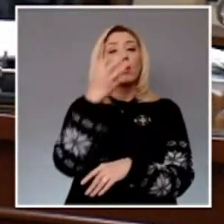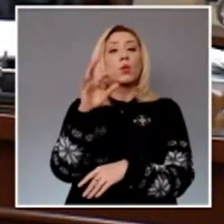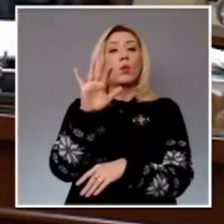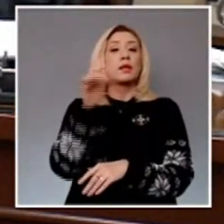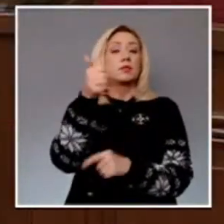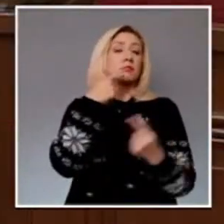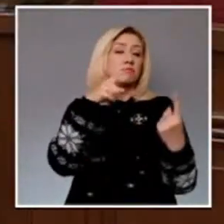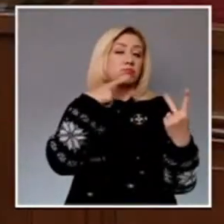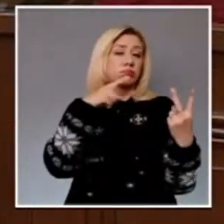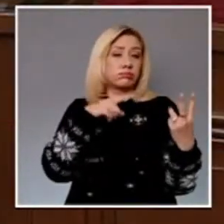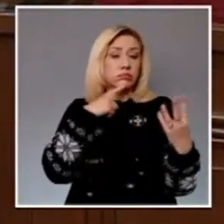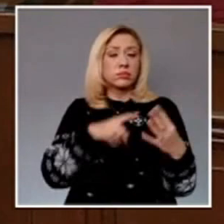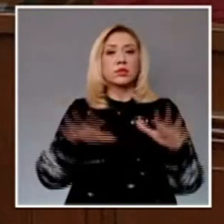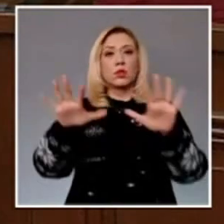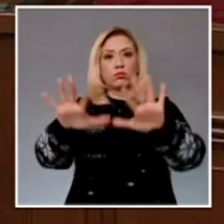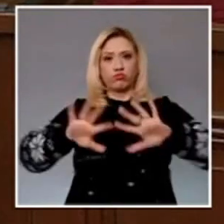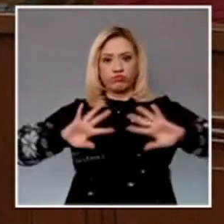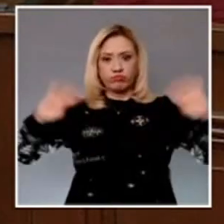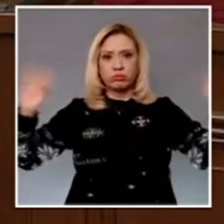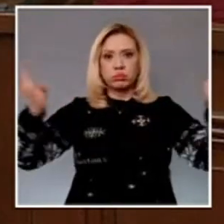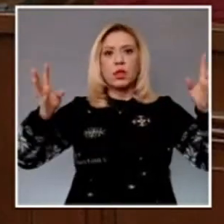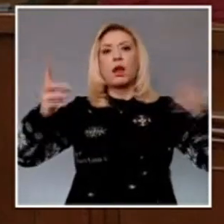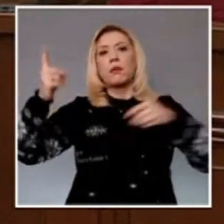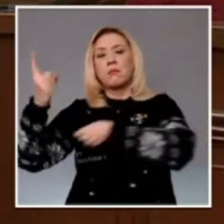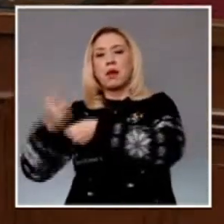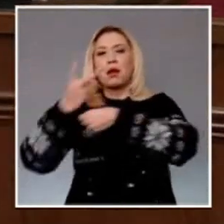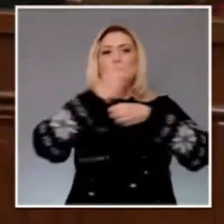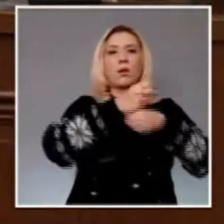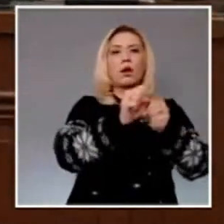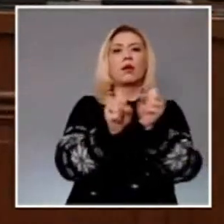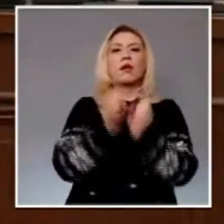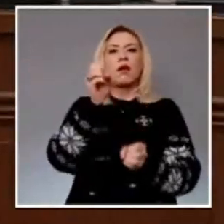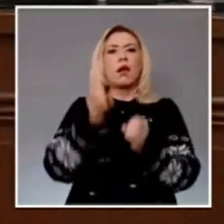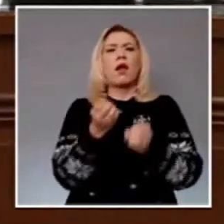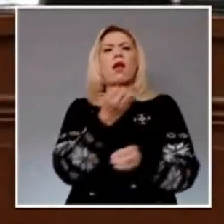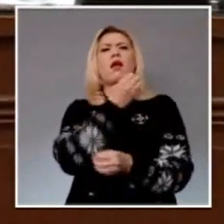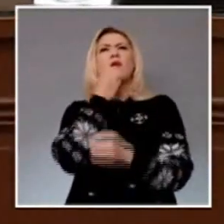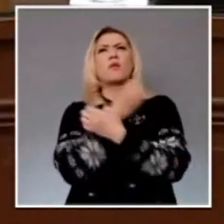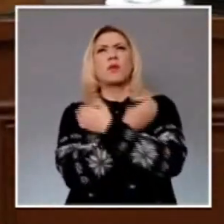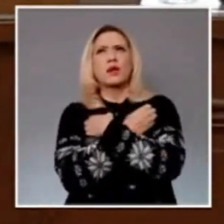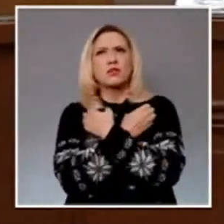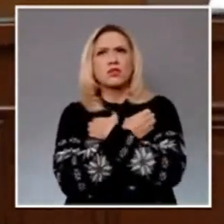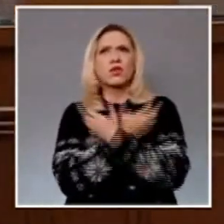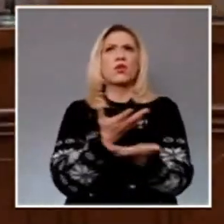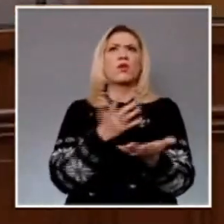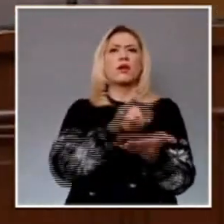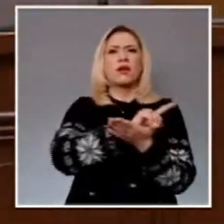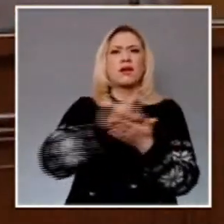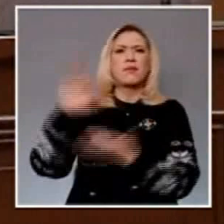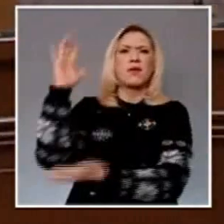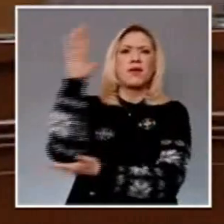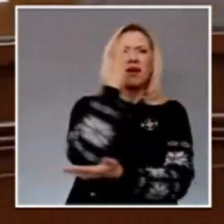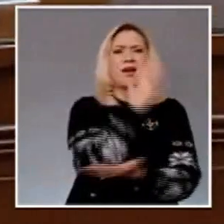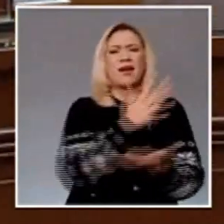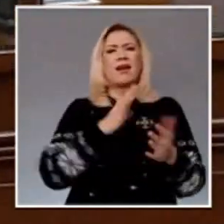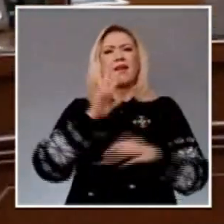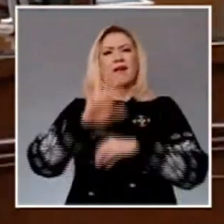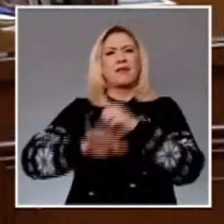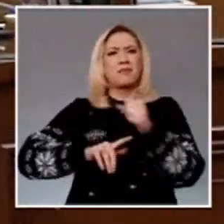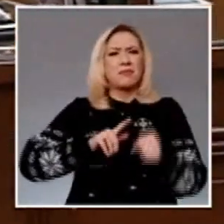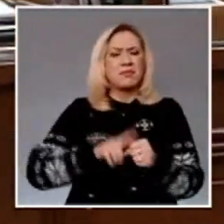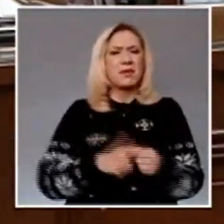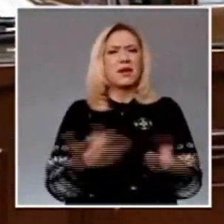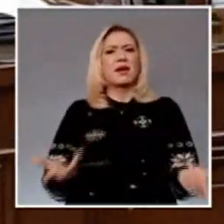de salud, educación, medio ambiente sano, seguridad social, acceso a la información, libre desarrollo de la personalidad y libertad